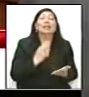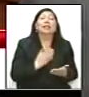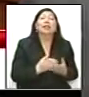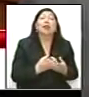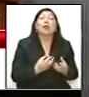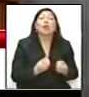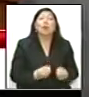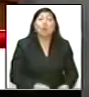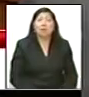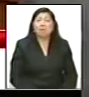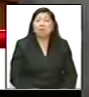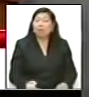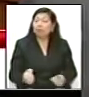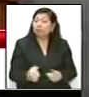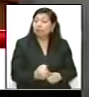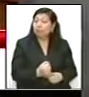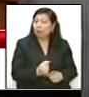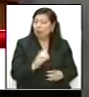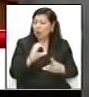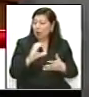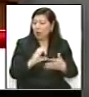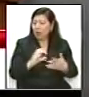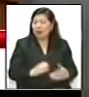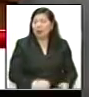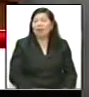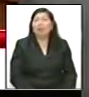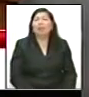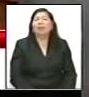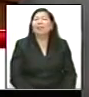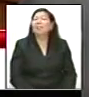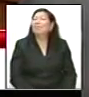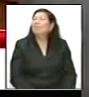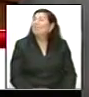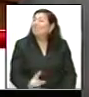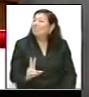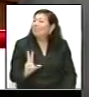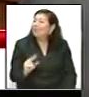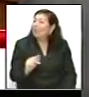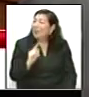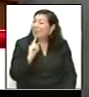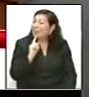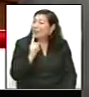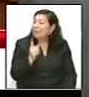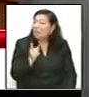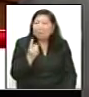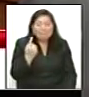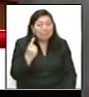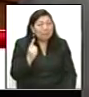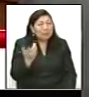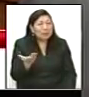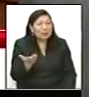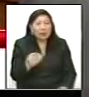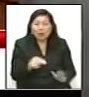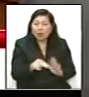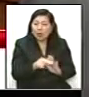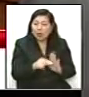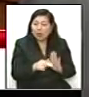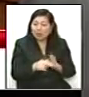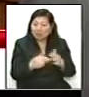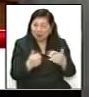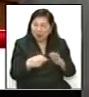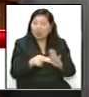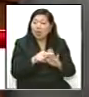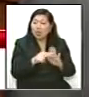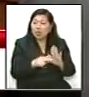como violaciones al código de ética. No es una situación que está por normarse, ya está